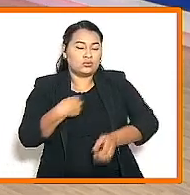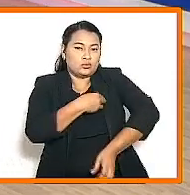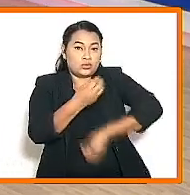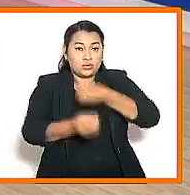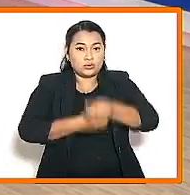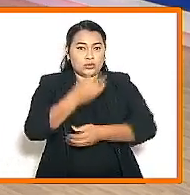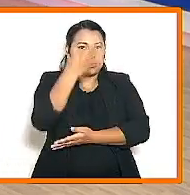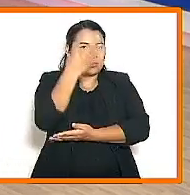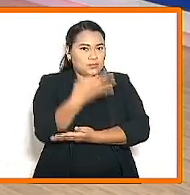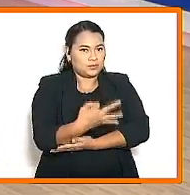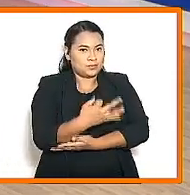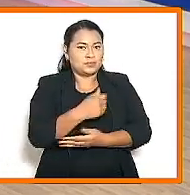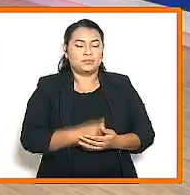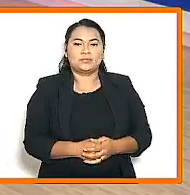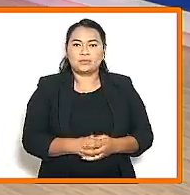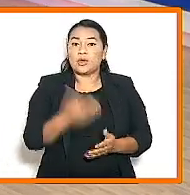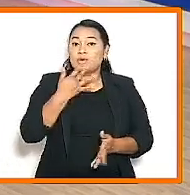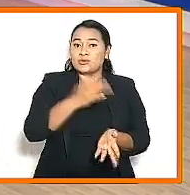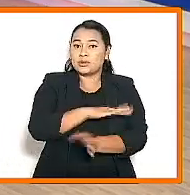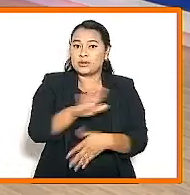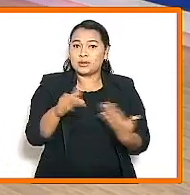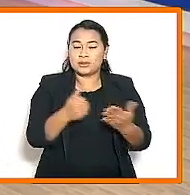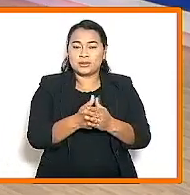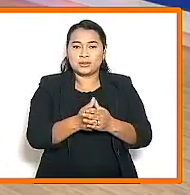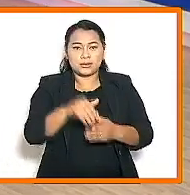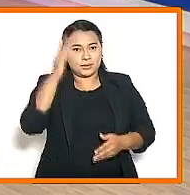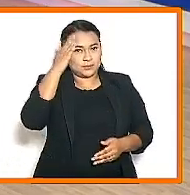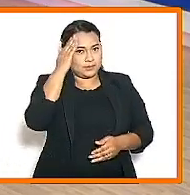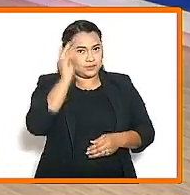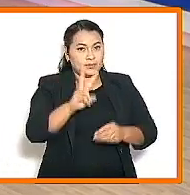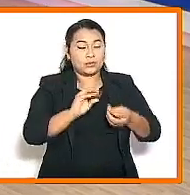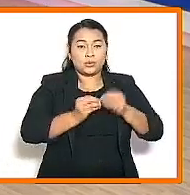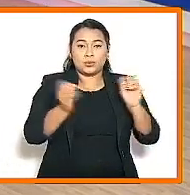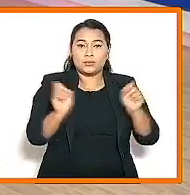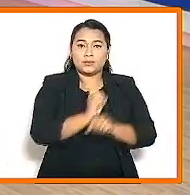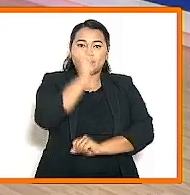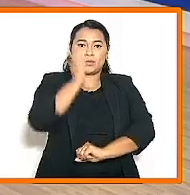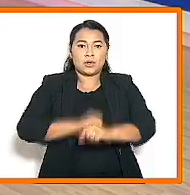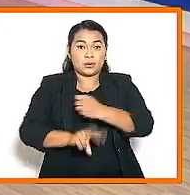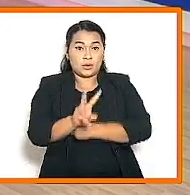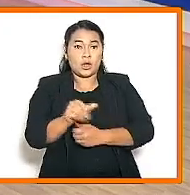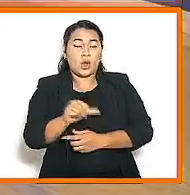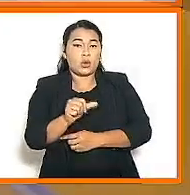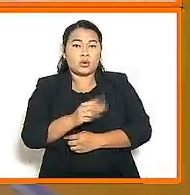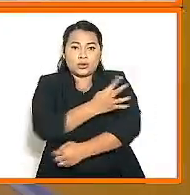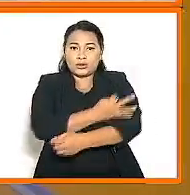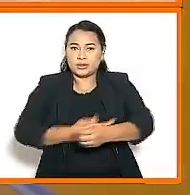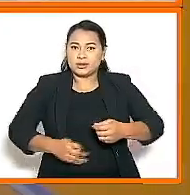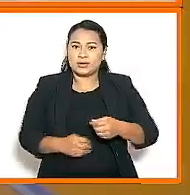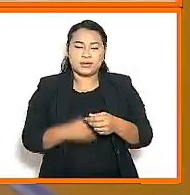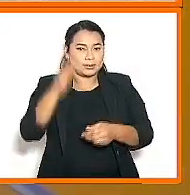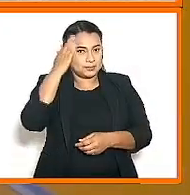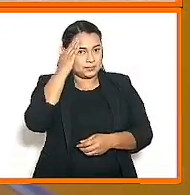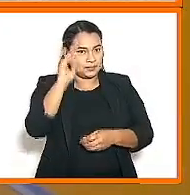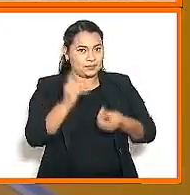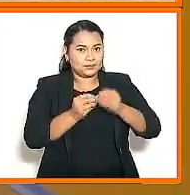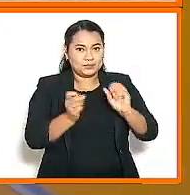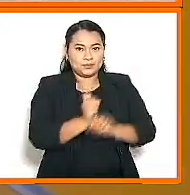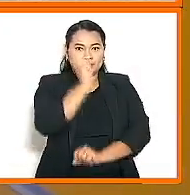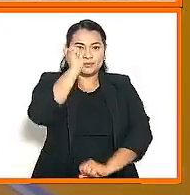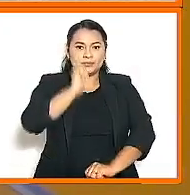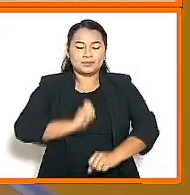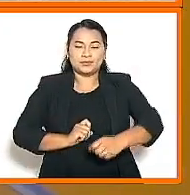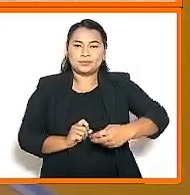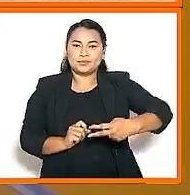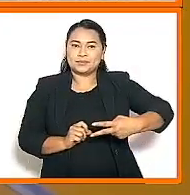de nuestros sorteos. Te deseamos muchísima suerte. Vamos a conocer los dos números favorecidos para esta tarde. Su primer número ganador con su primer dígito es...